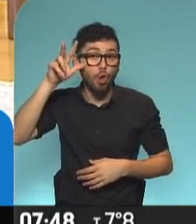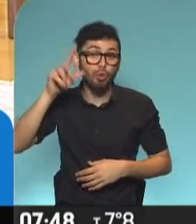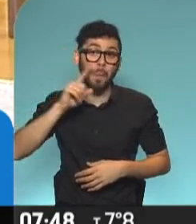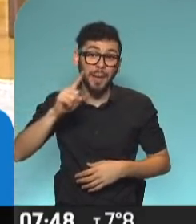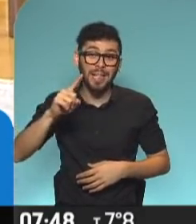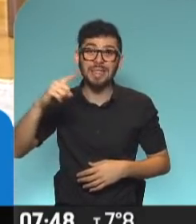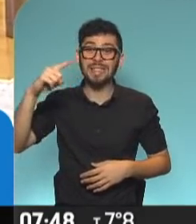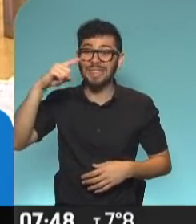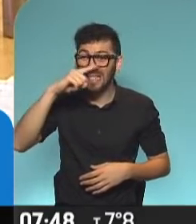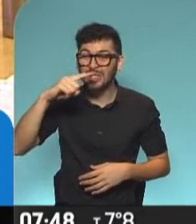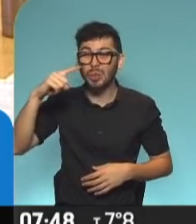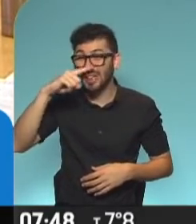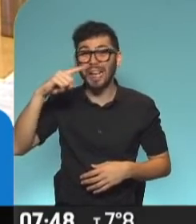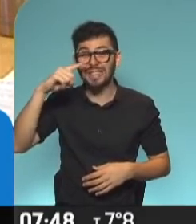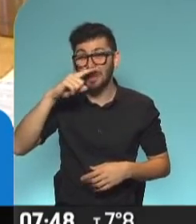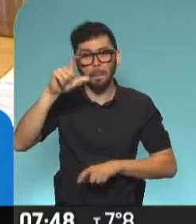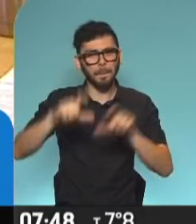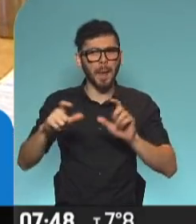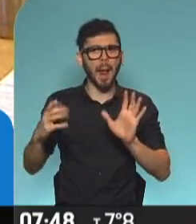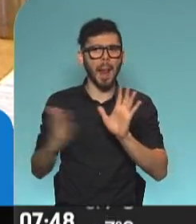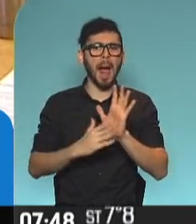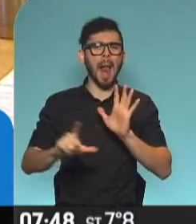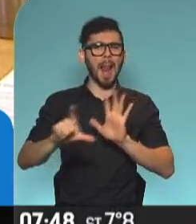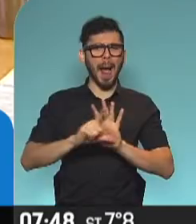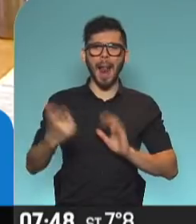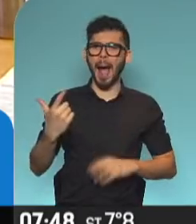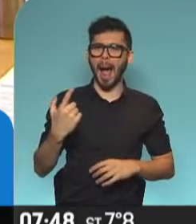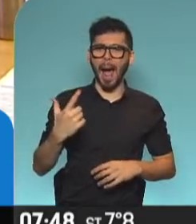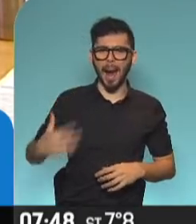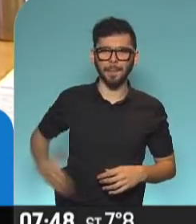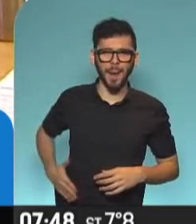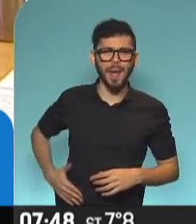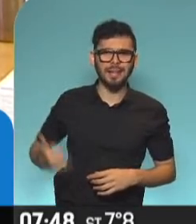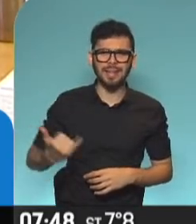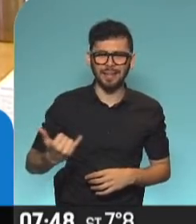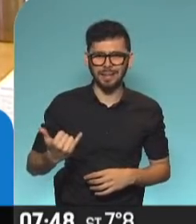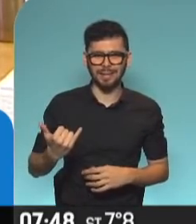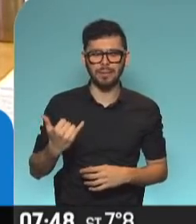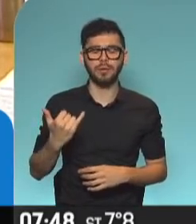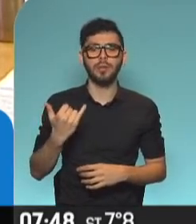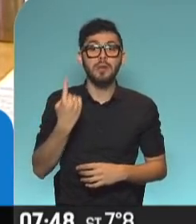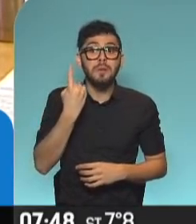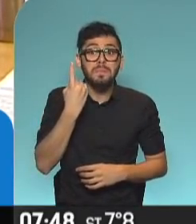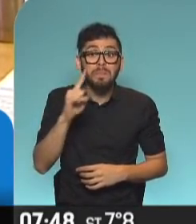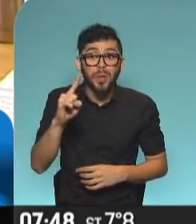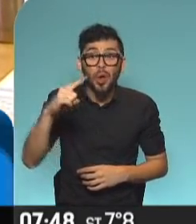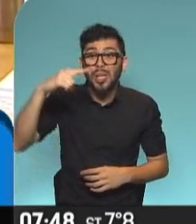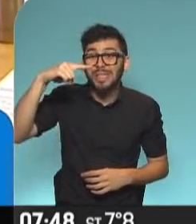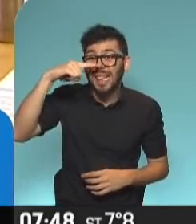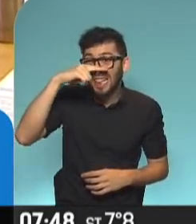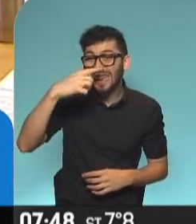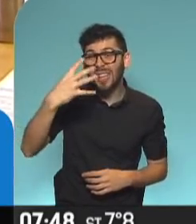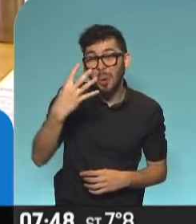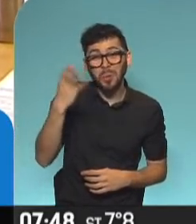1.038.777 usuarios legales de armas de fuego en la República Argentina, aunque el 74%